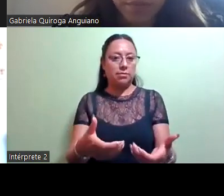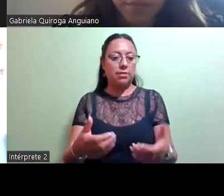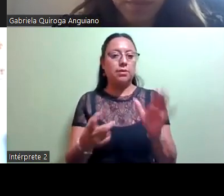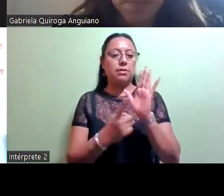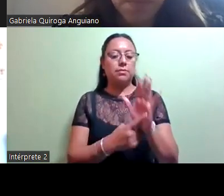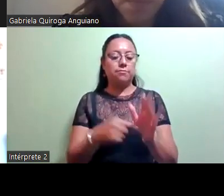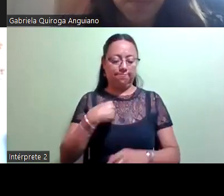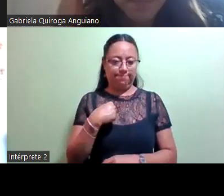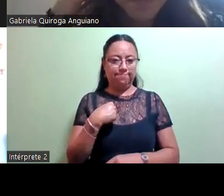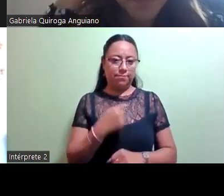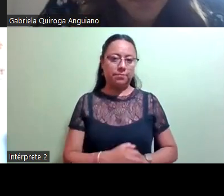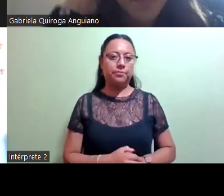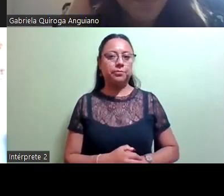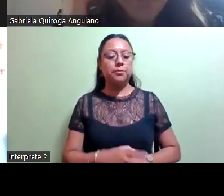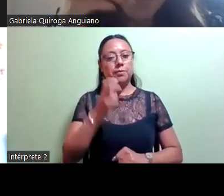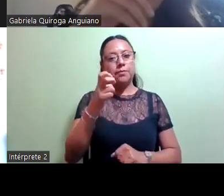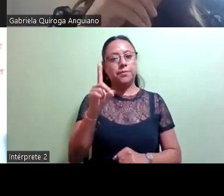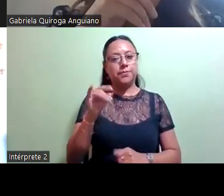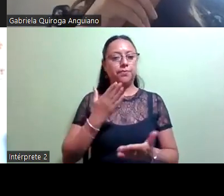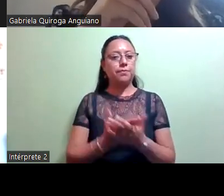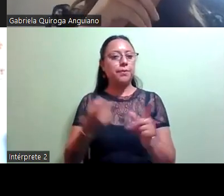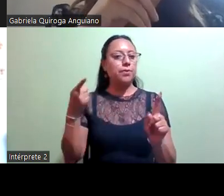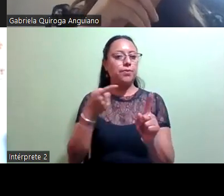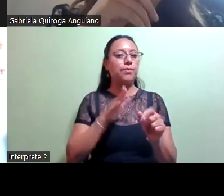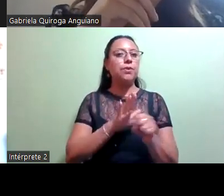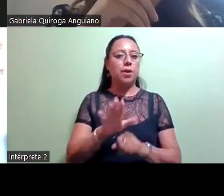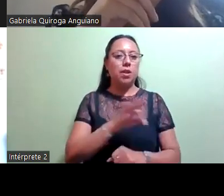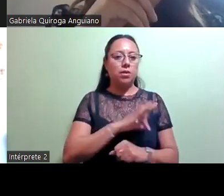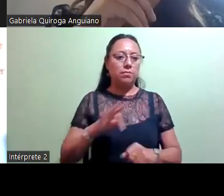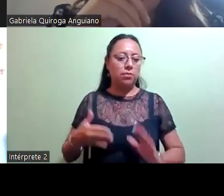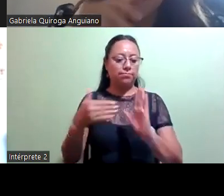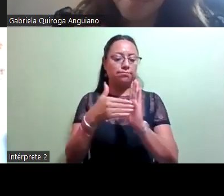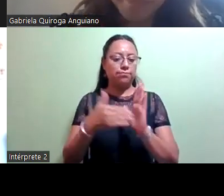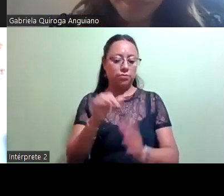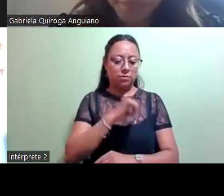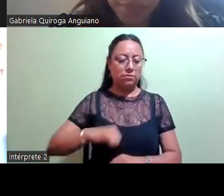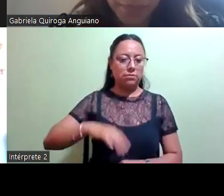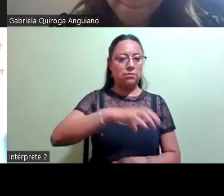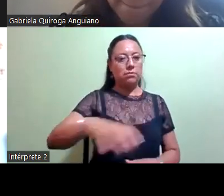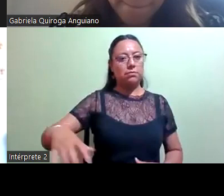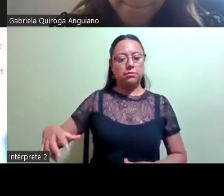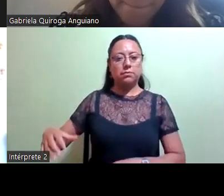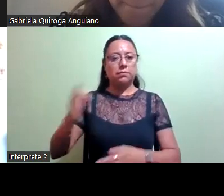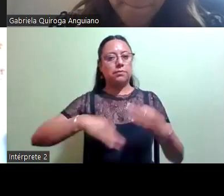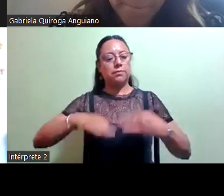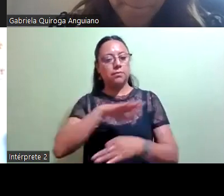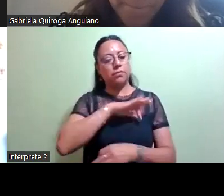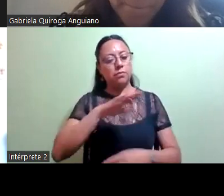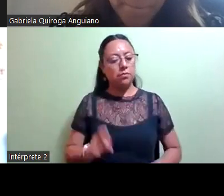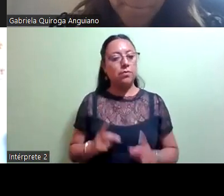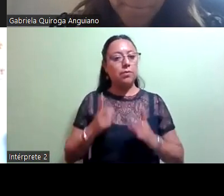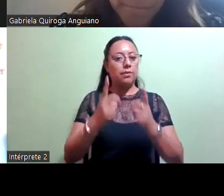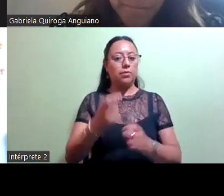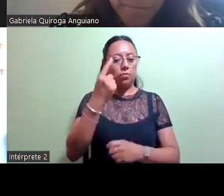por un servidor. Este dictamen tiene por objeto establecer que las alcaldías asignen una unidad